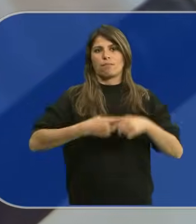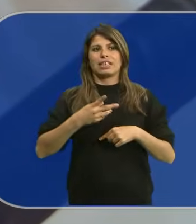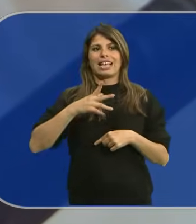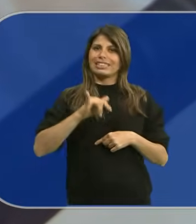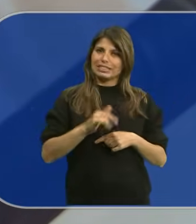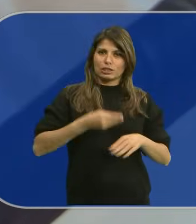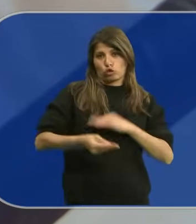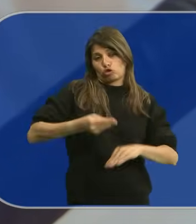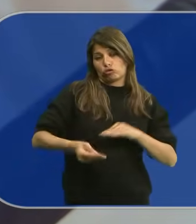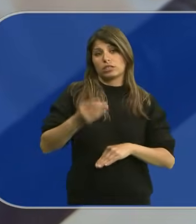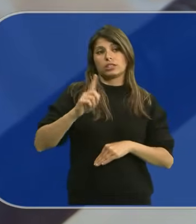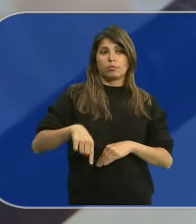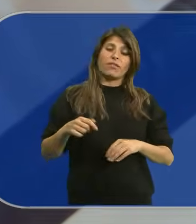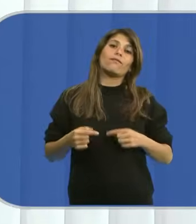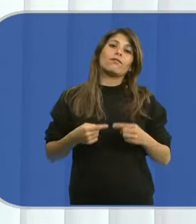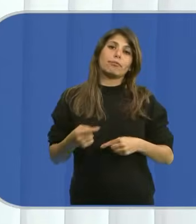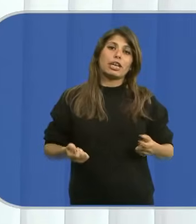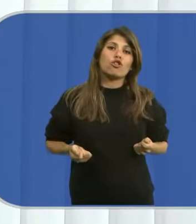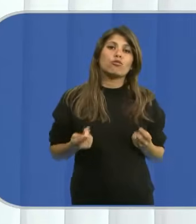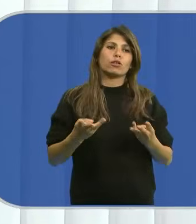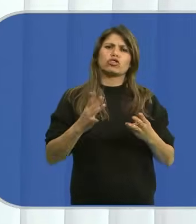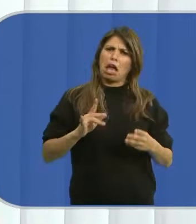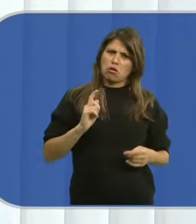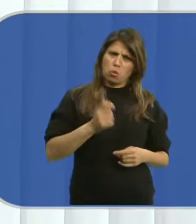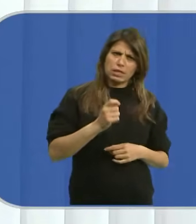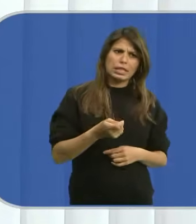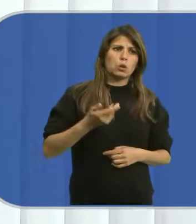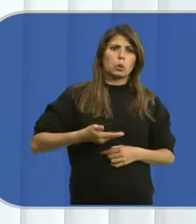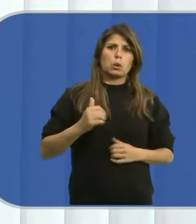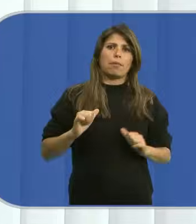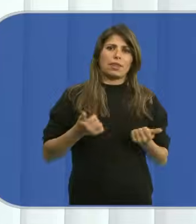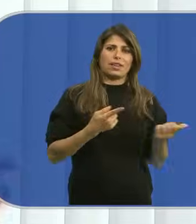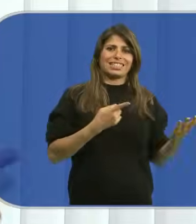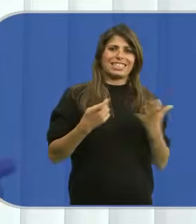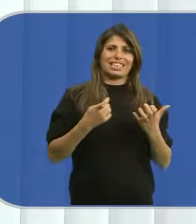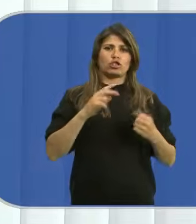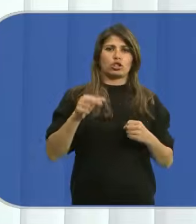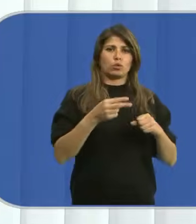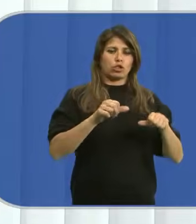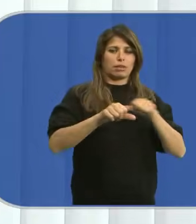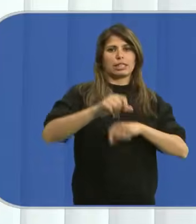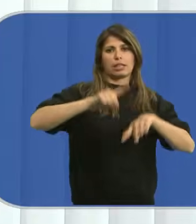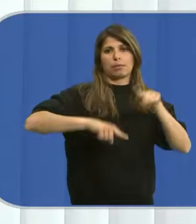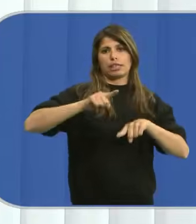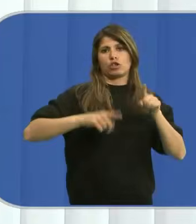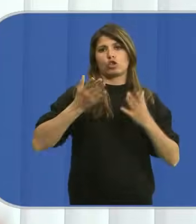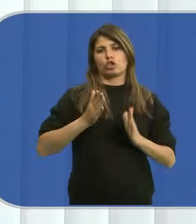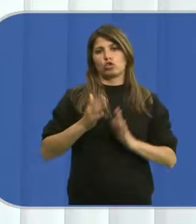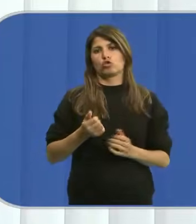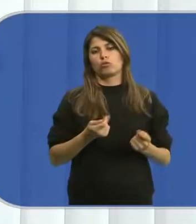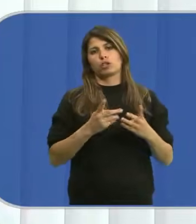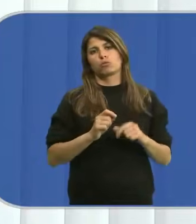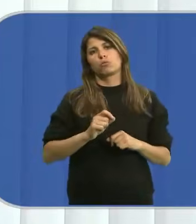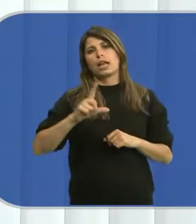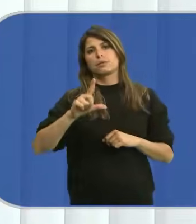también recibiríamos... Por familia numerosa hay cuantías importantes que empiezan en 600 euros y en función del número de hijos van